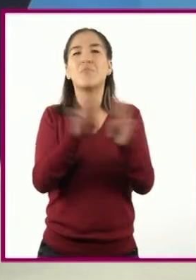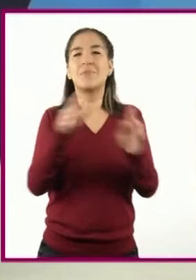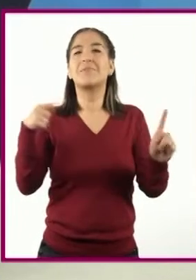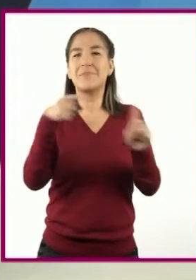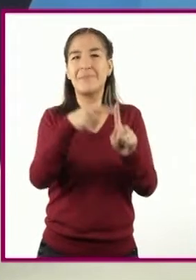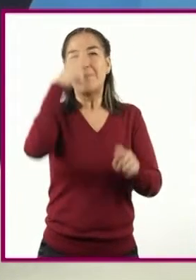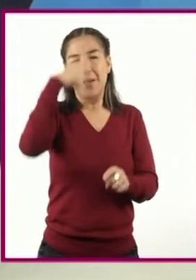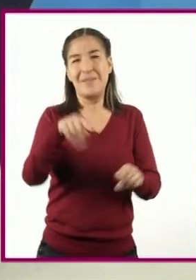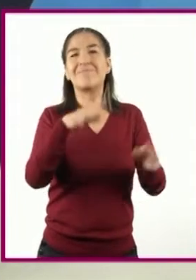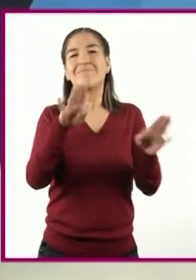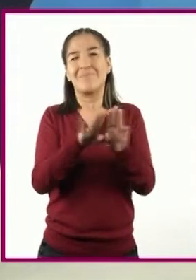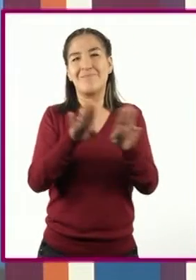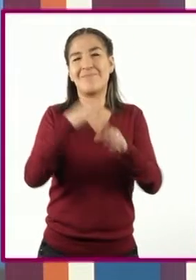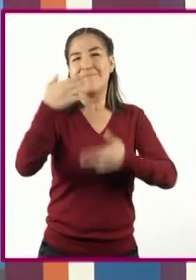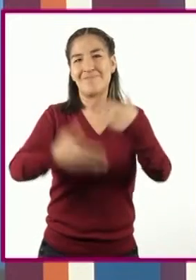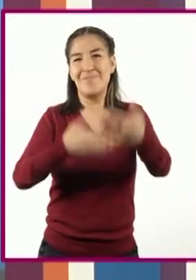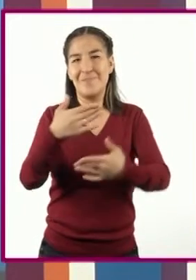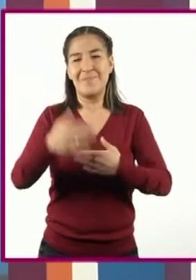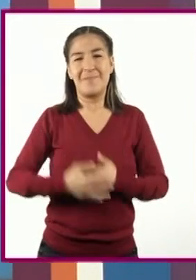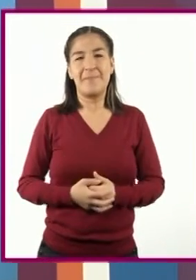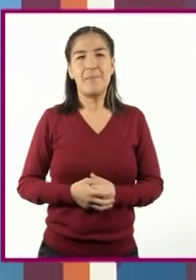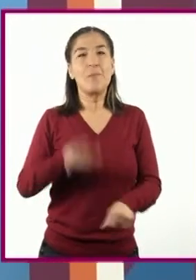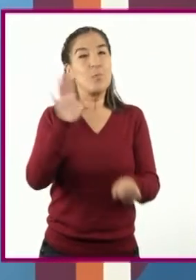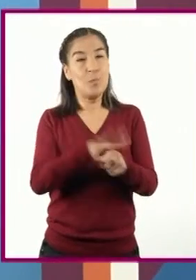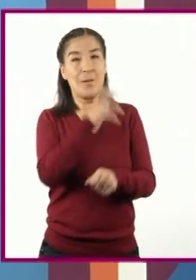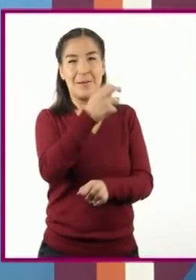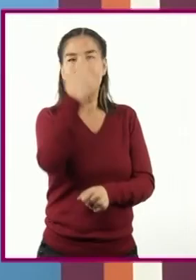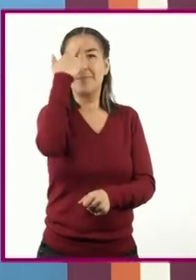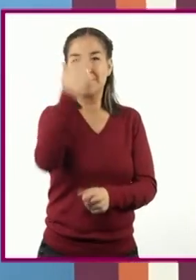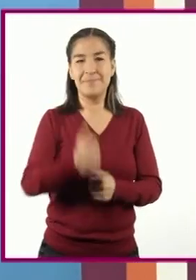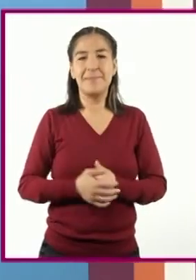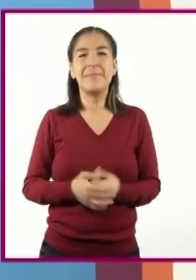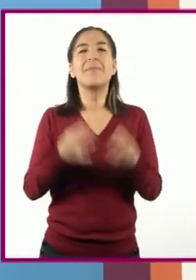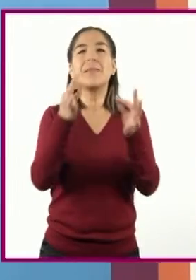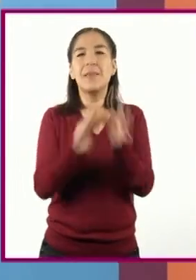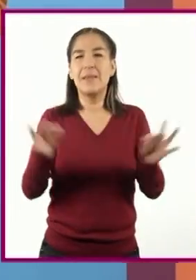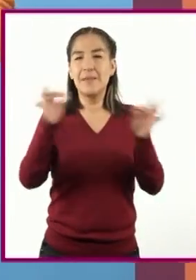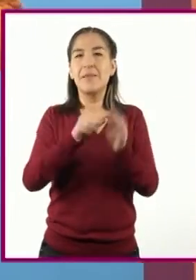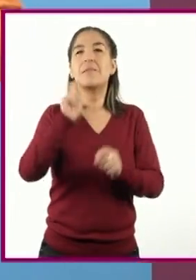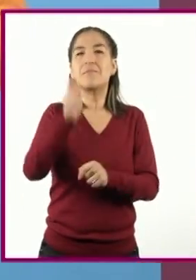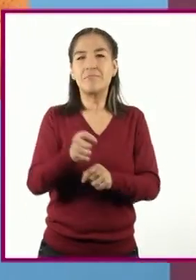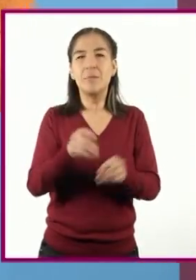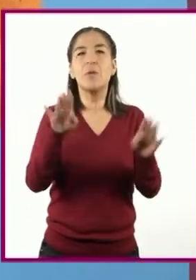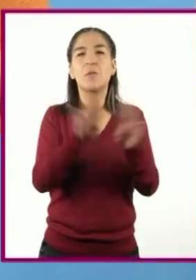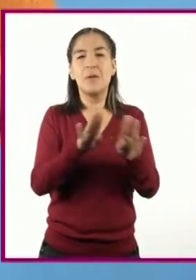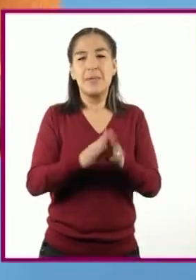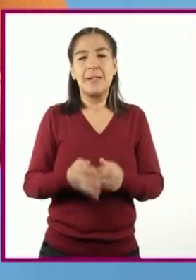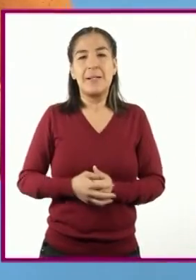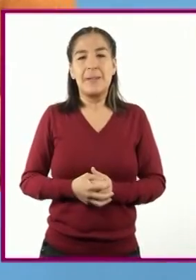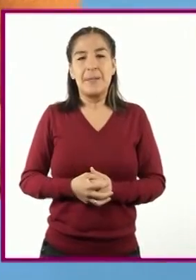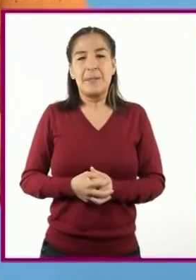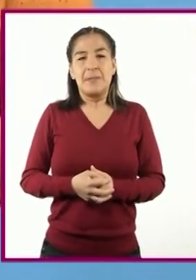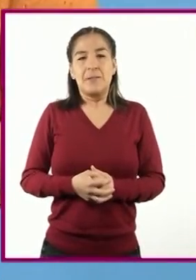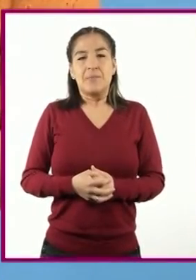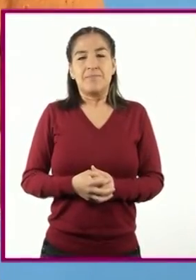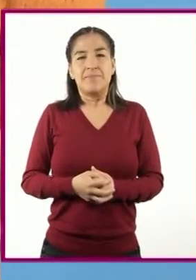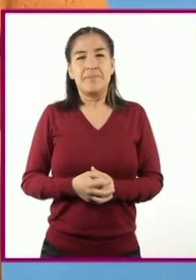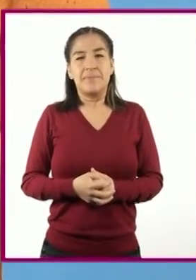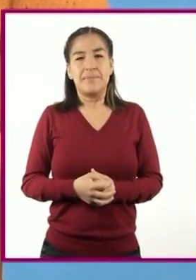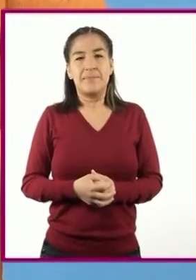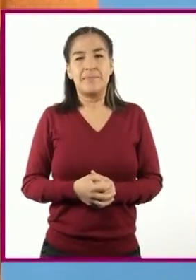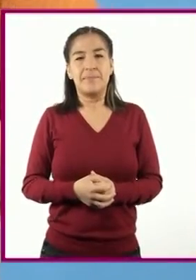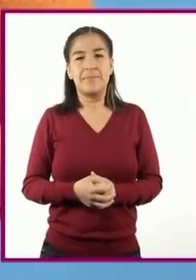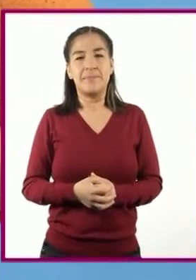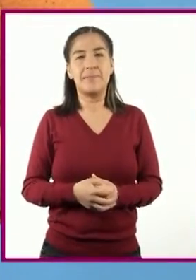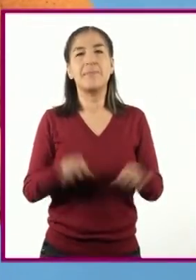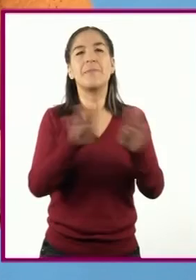en su desarrollo. Por ello, es importante fomentar su continuidad con